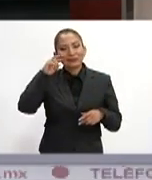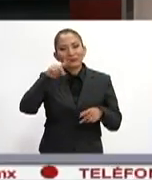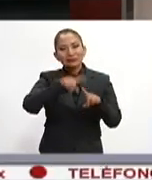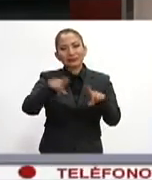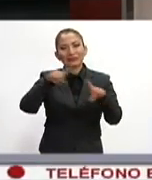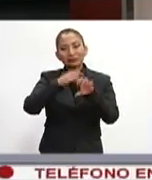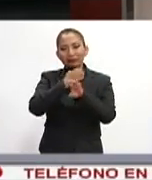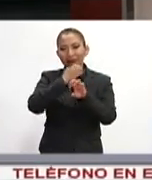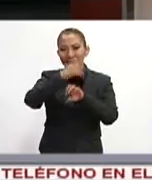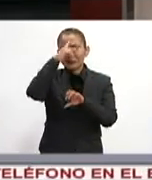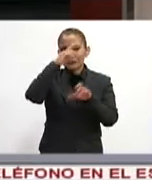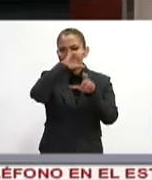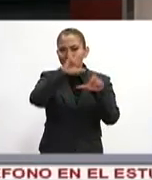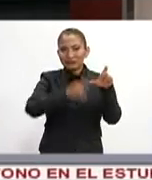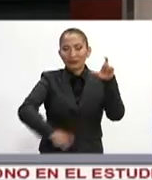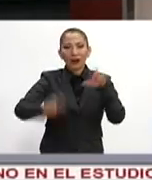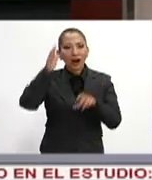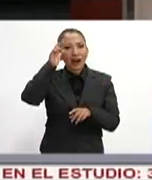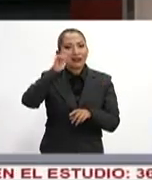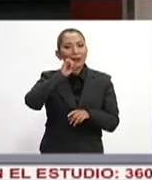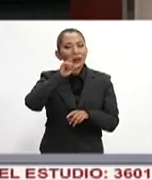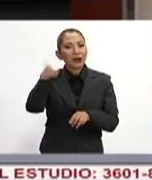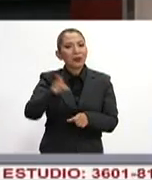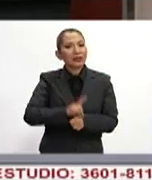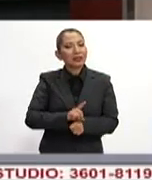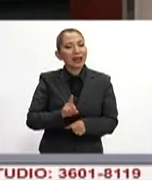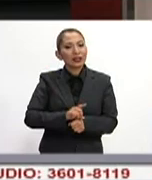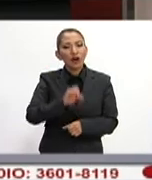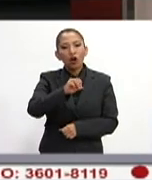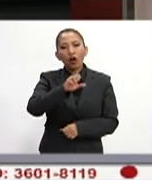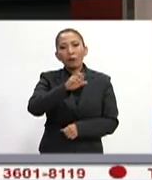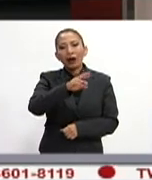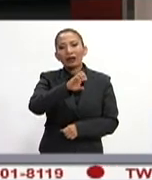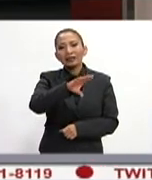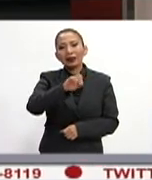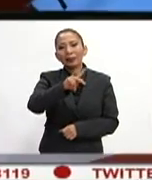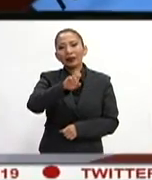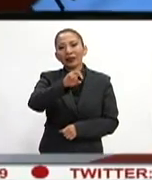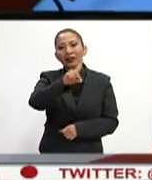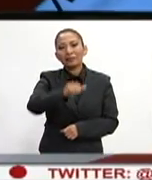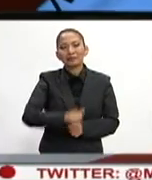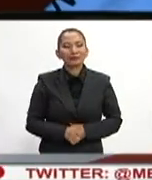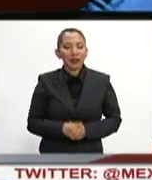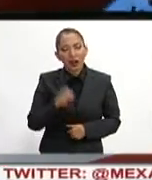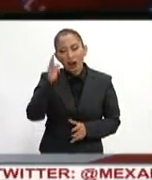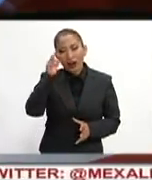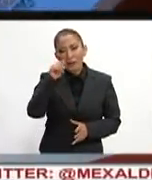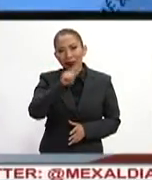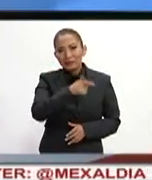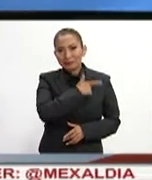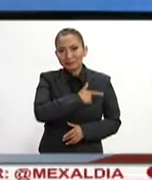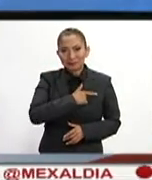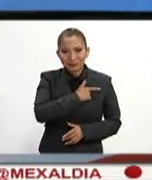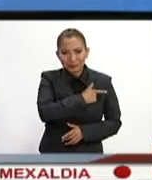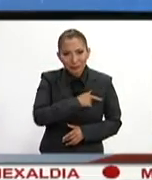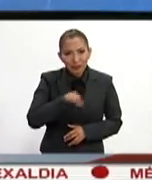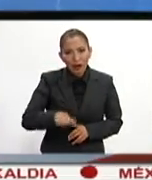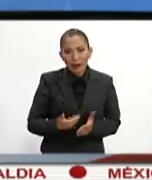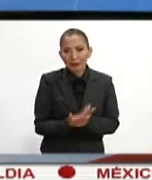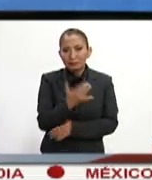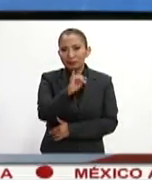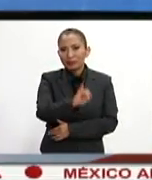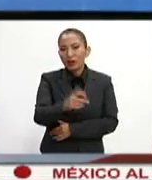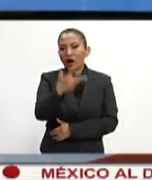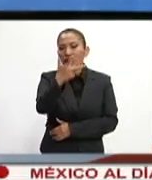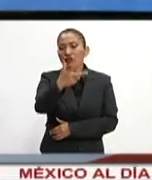la República Mexicana. Y saludo con gusto como cada mañana a Omar Cepeda. Omar. Hola Pati, ¿qué tal? Es un placer saludarte esta mañana de